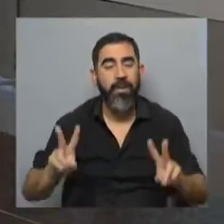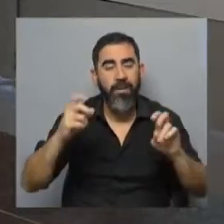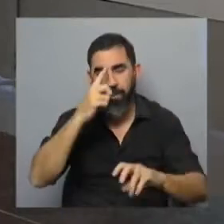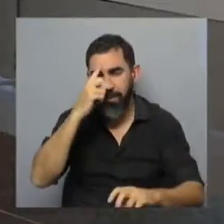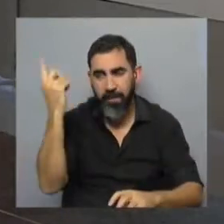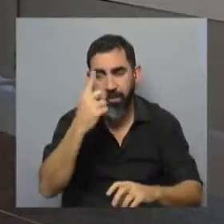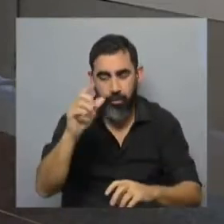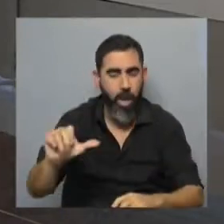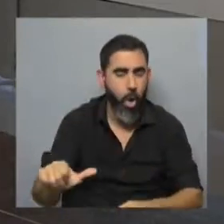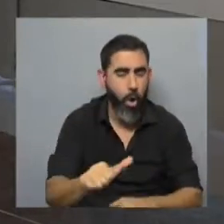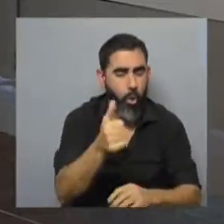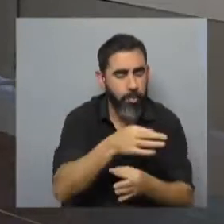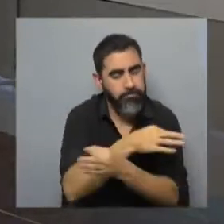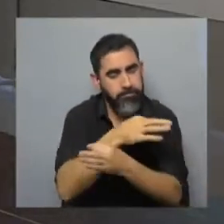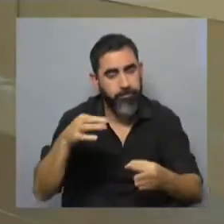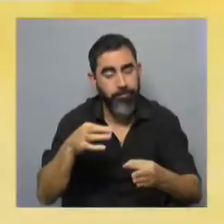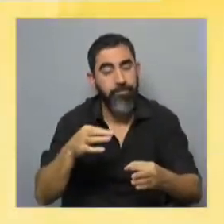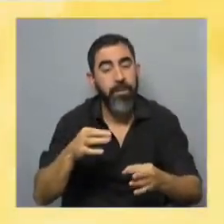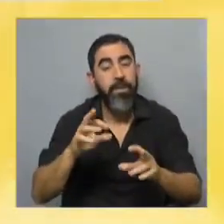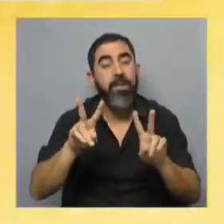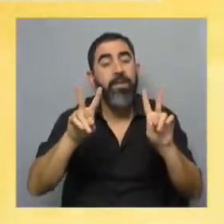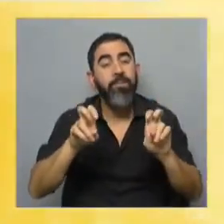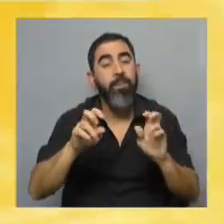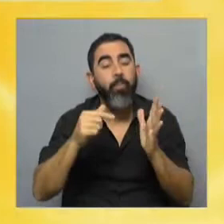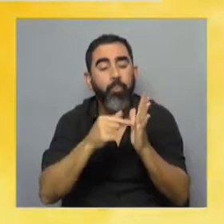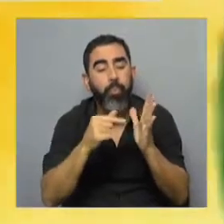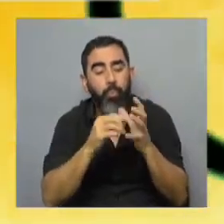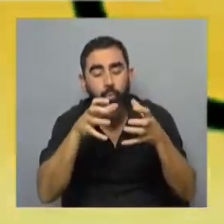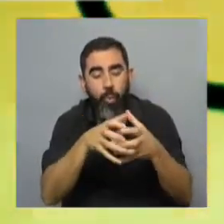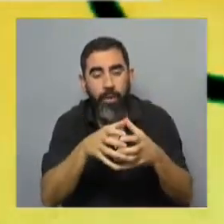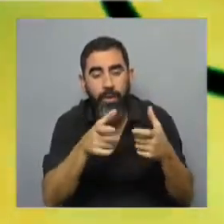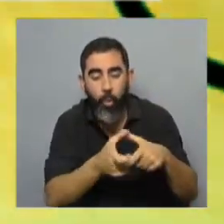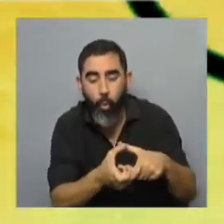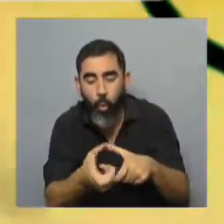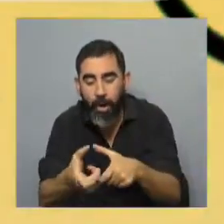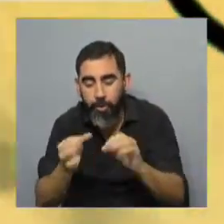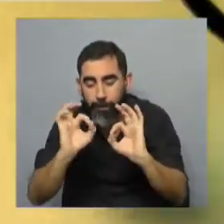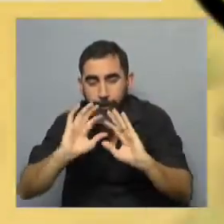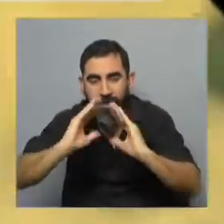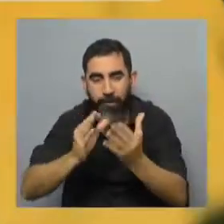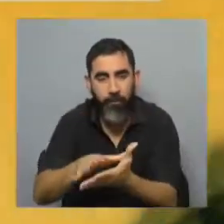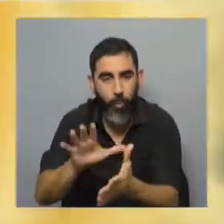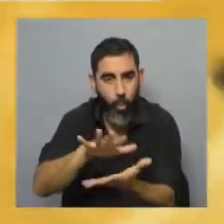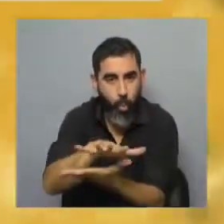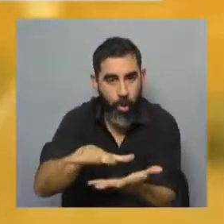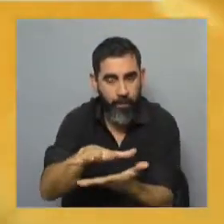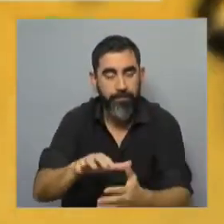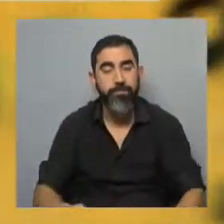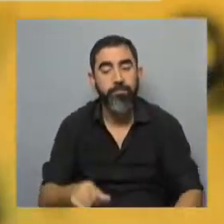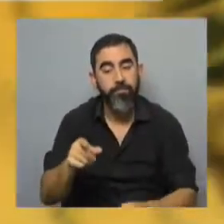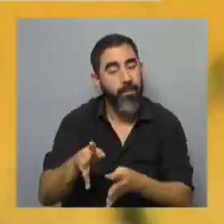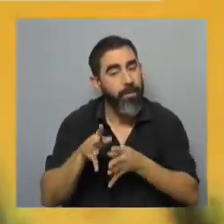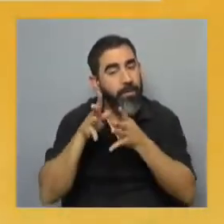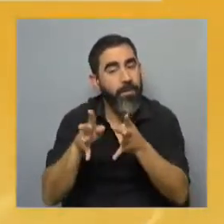logrado éxito en el manejo de las cargas puntuales, en las que salen por un caño en un lugar específico del espacio. Ahí el desafío